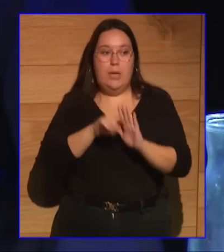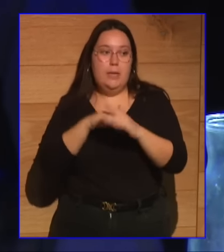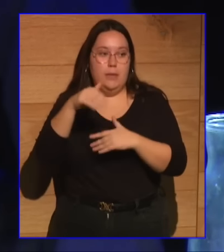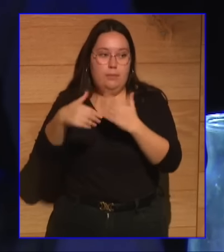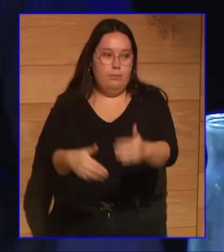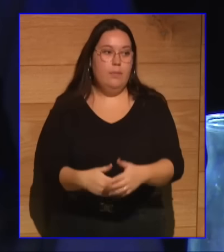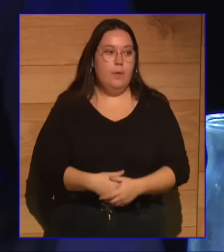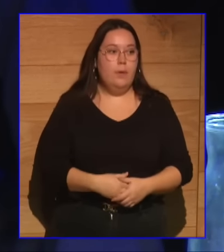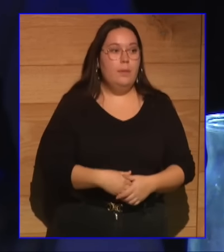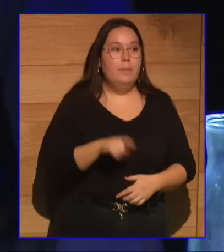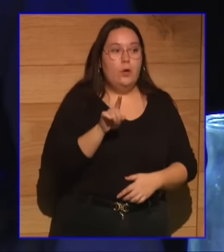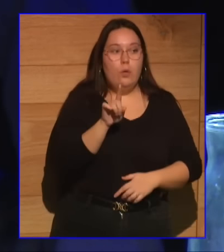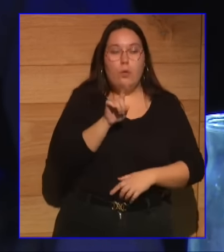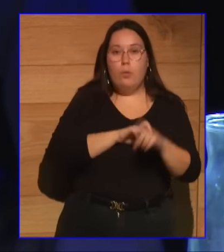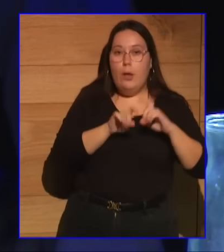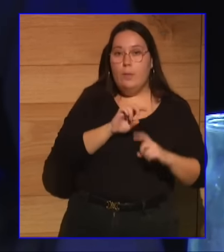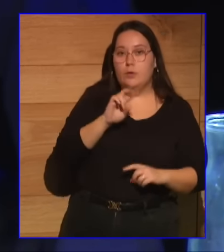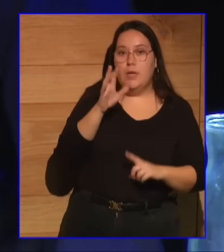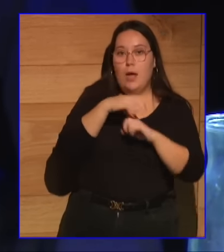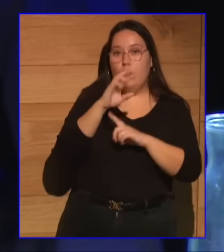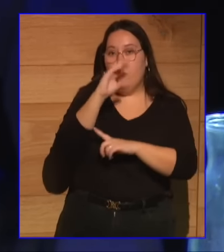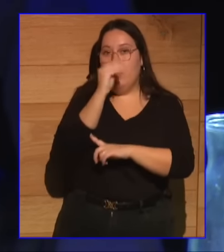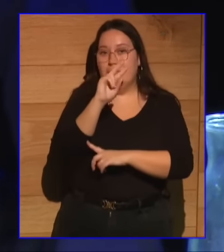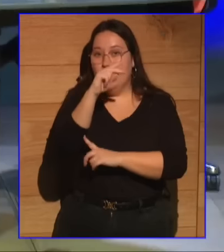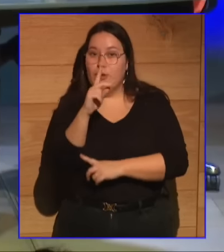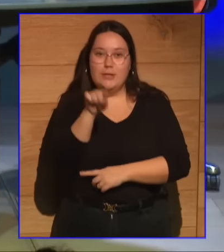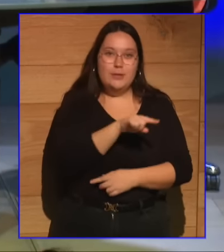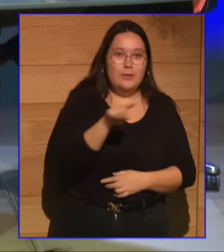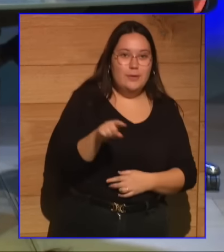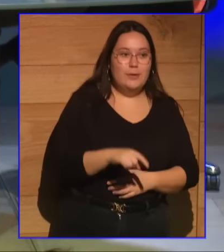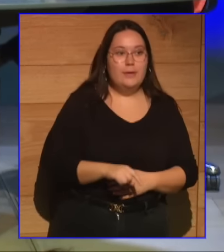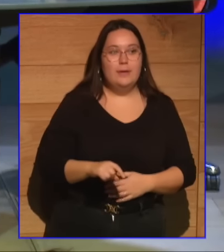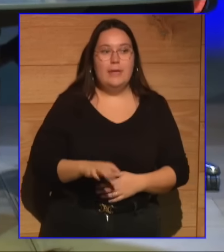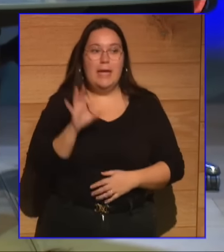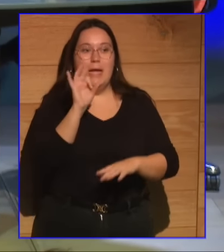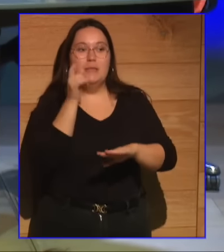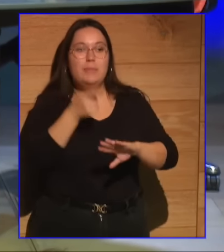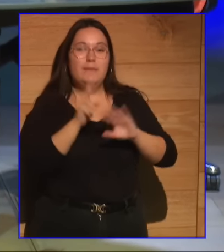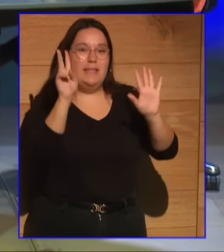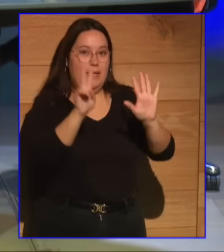Juan. Rematamos. ¿Pero volveremos a Jurassic Park 2 o no? Pregunto, pues a ver, ¿eh? Sí, en Spielberg 7.